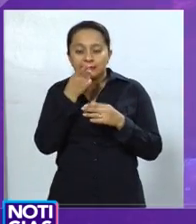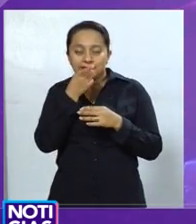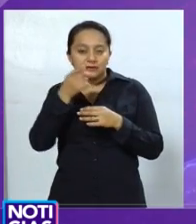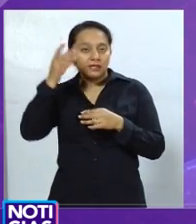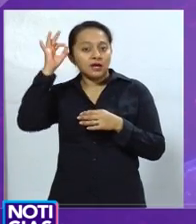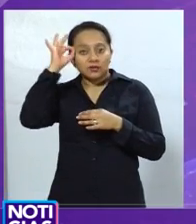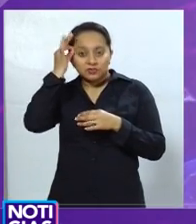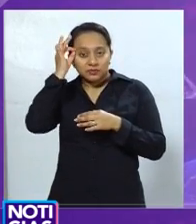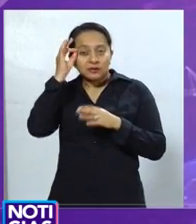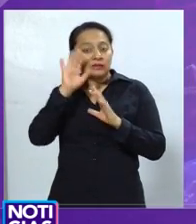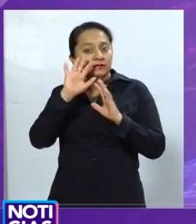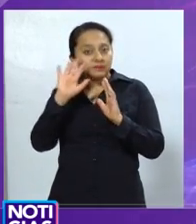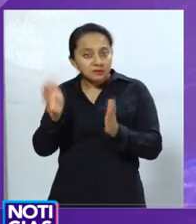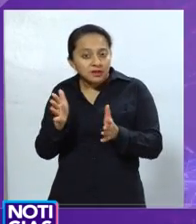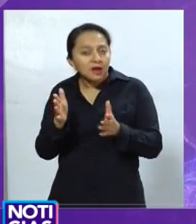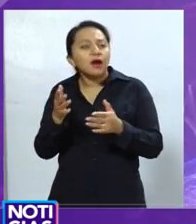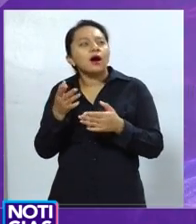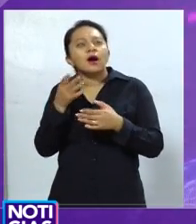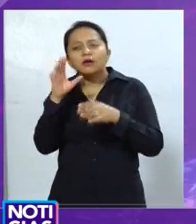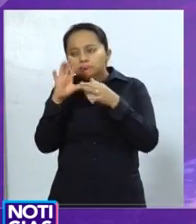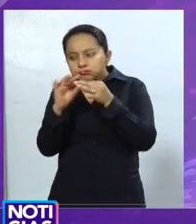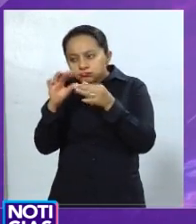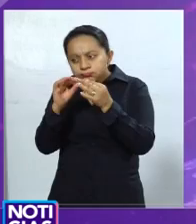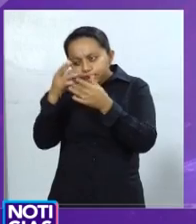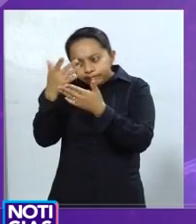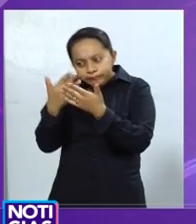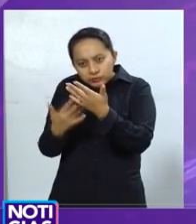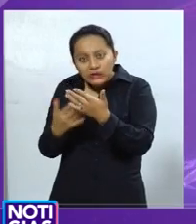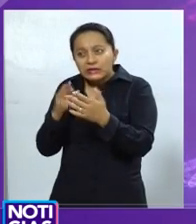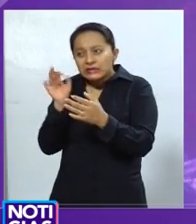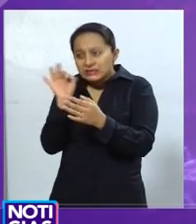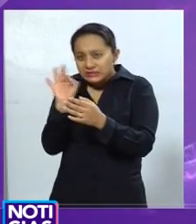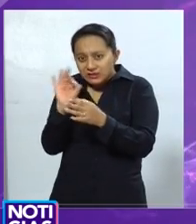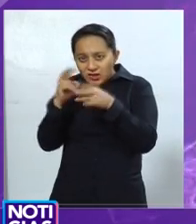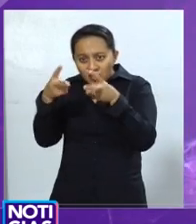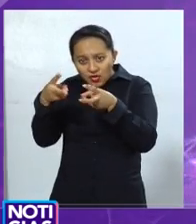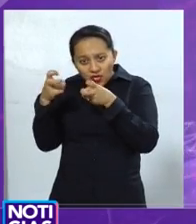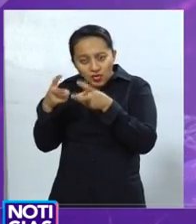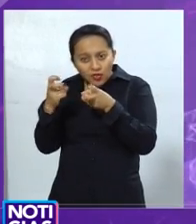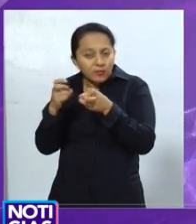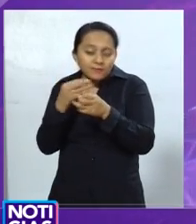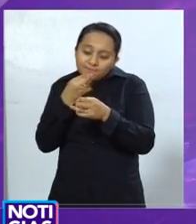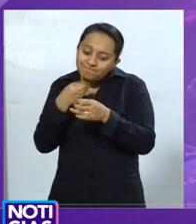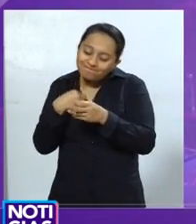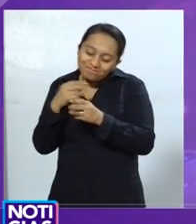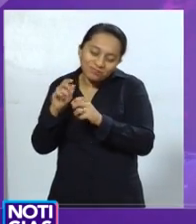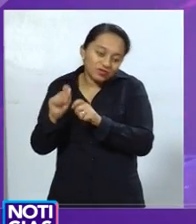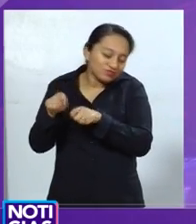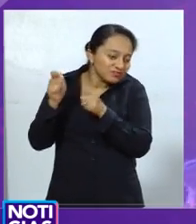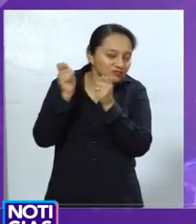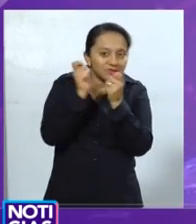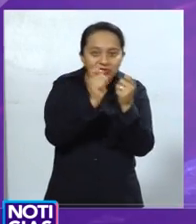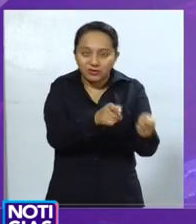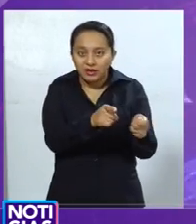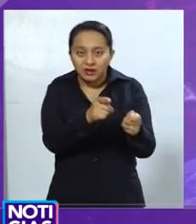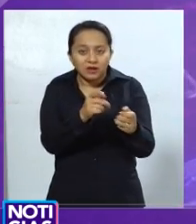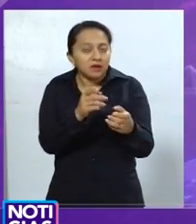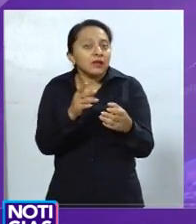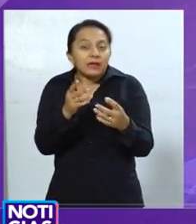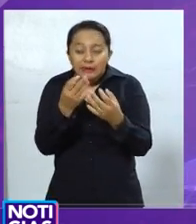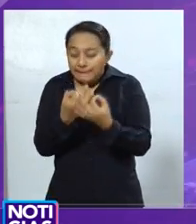integridad física del chofer y los pasajeros y concluyó que los asaltos al chofer y pasajeros se levantaron las denuncias